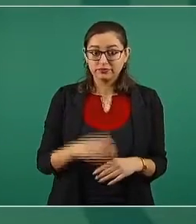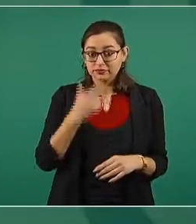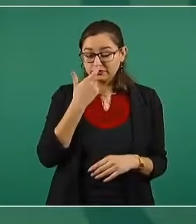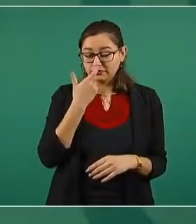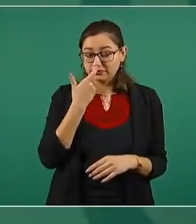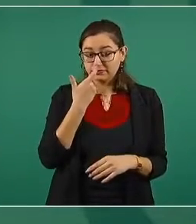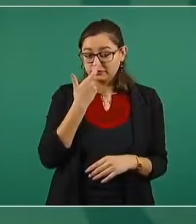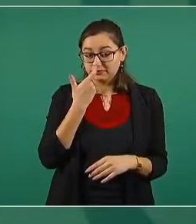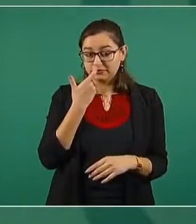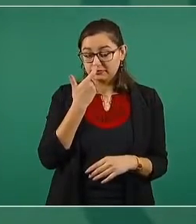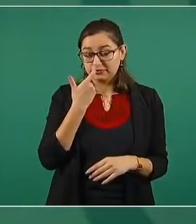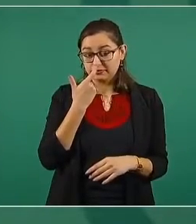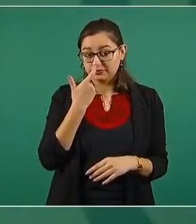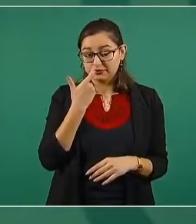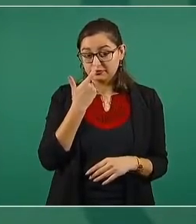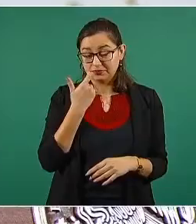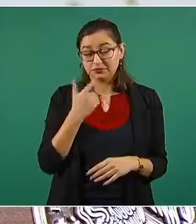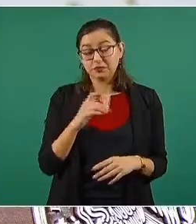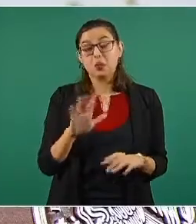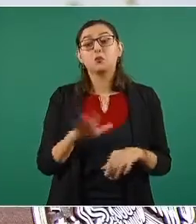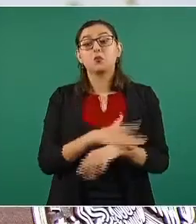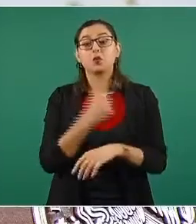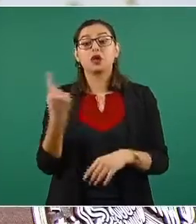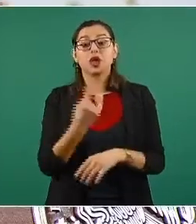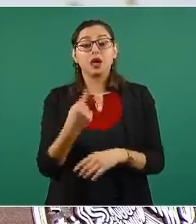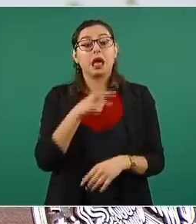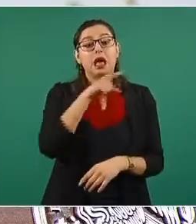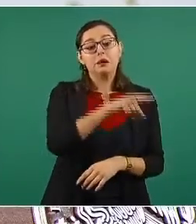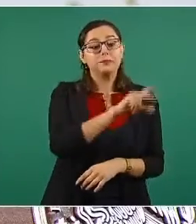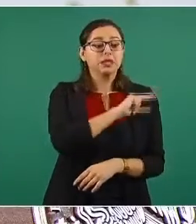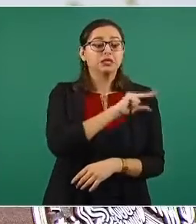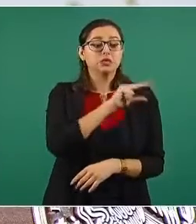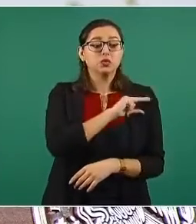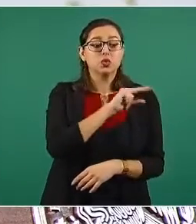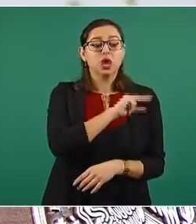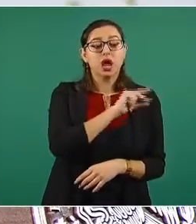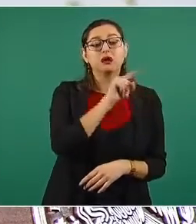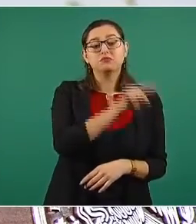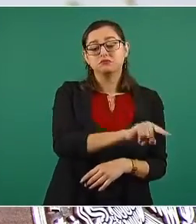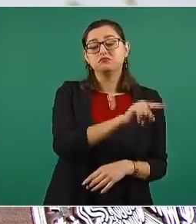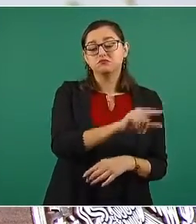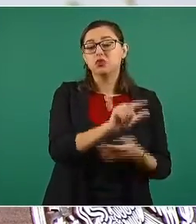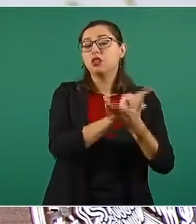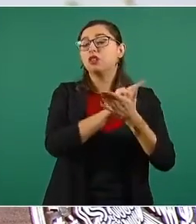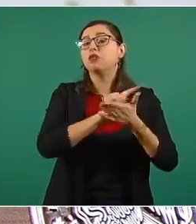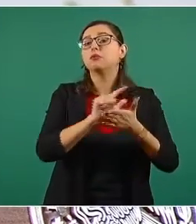con el cuento de las energías limpias,